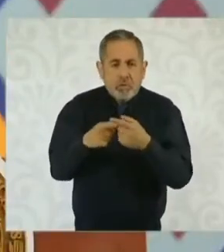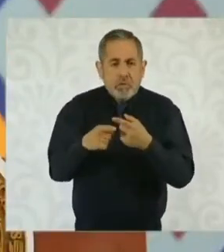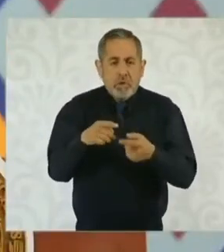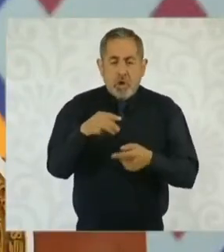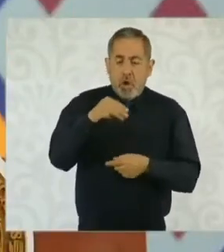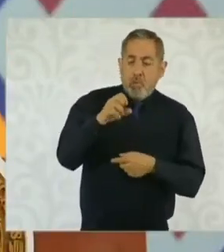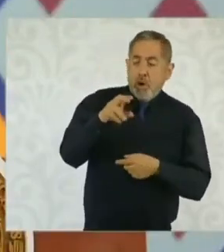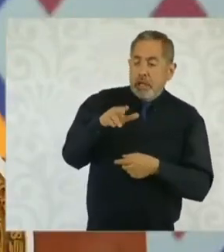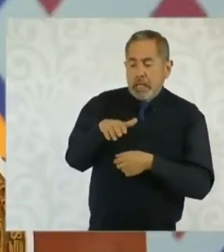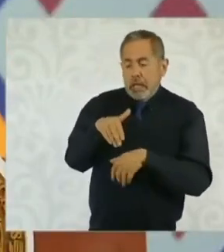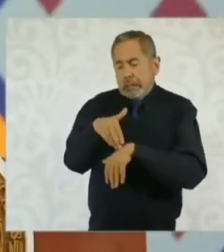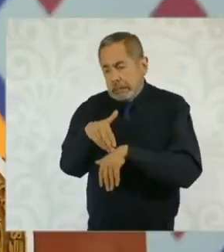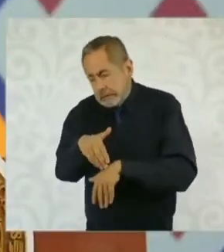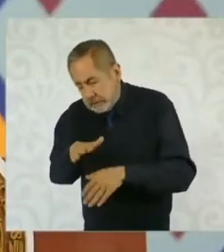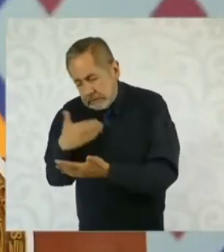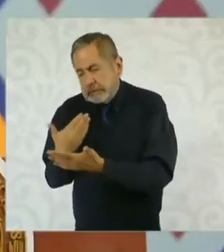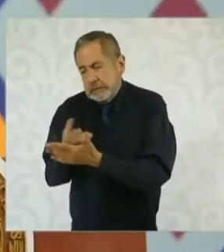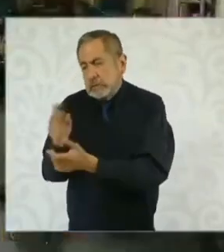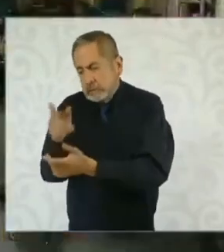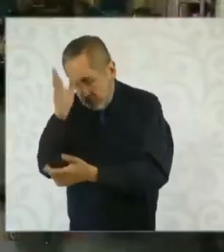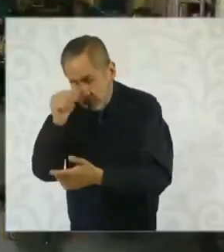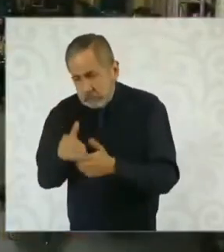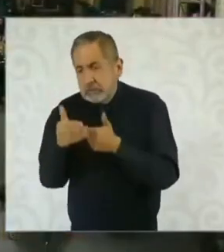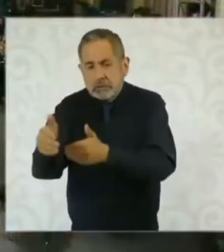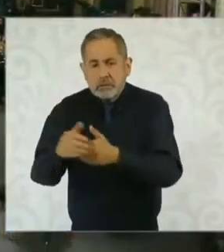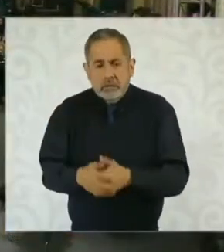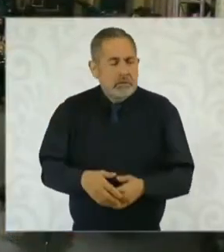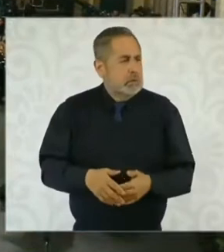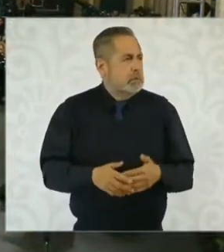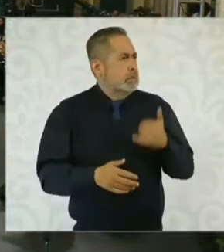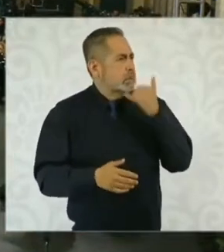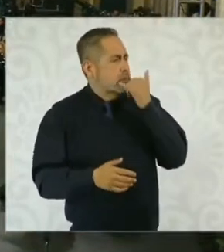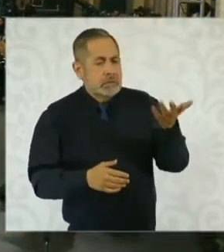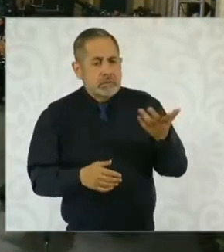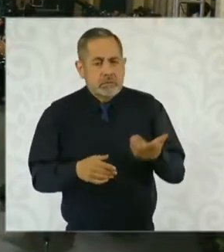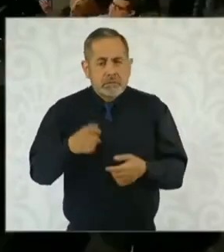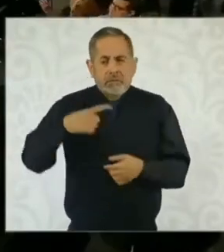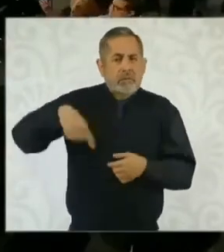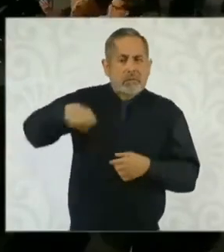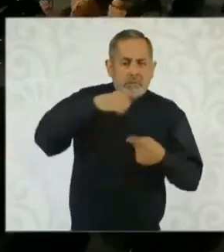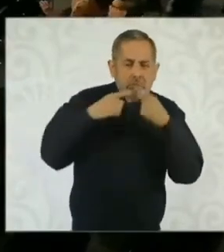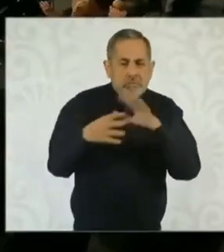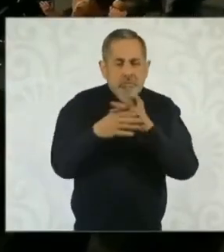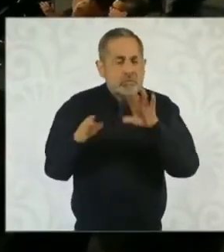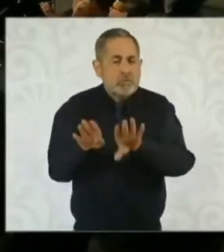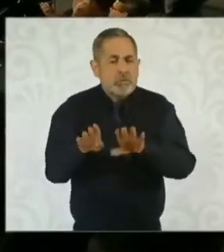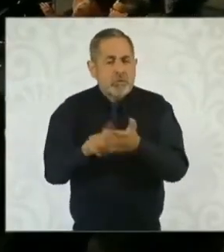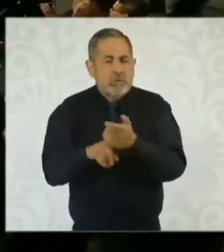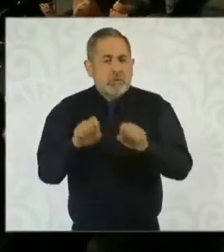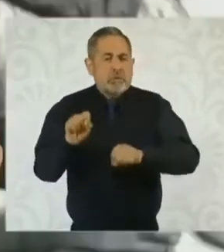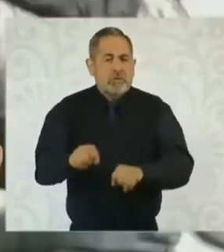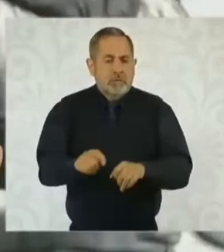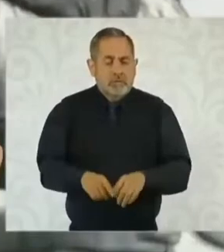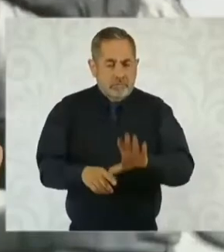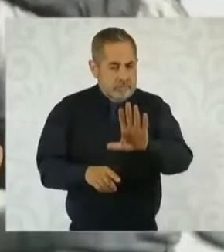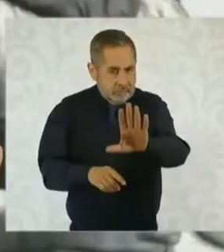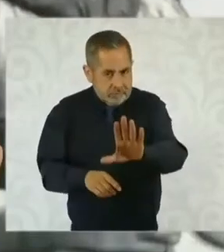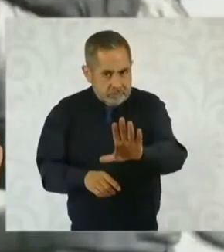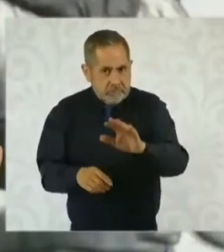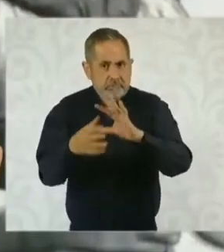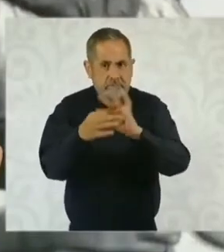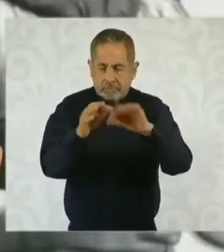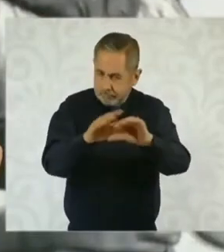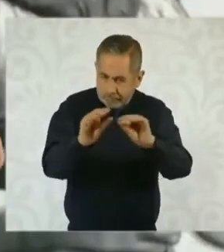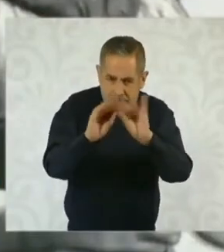las presiones. Pero es que aplazaron la reforma, Presidenta, para consumar un último acto de nepotismo. A ver, pero a explicarlo bien, ¿no? Porque